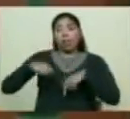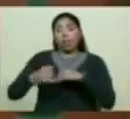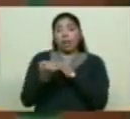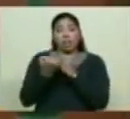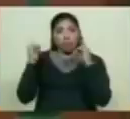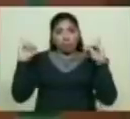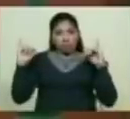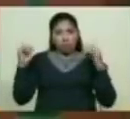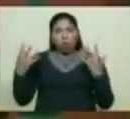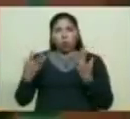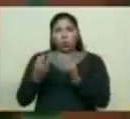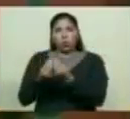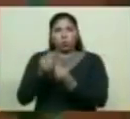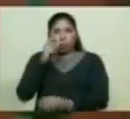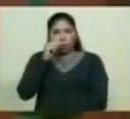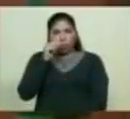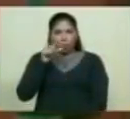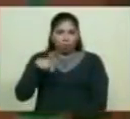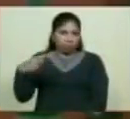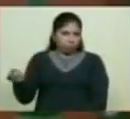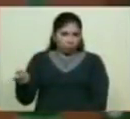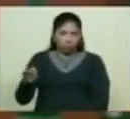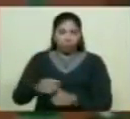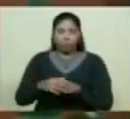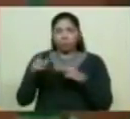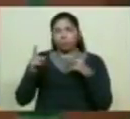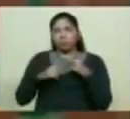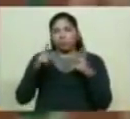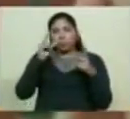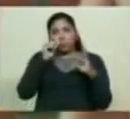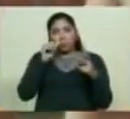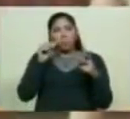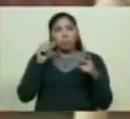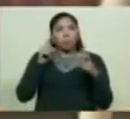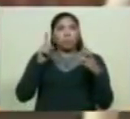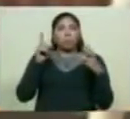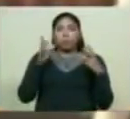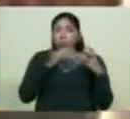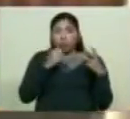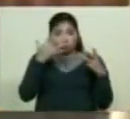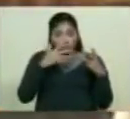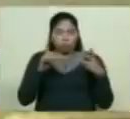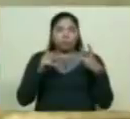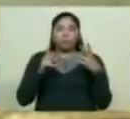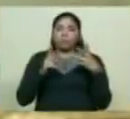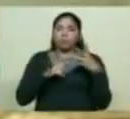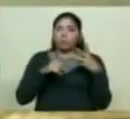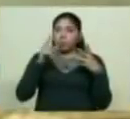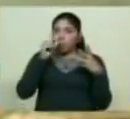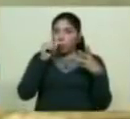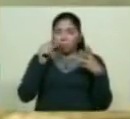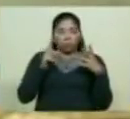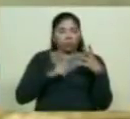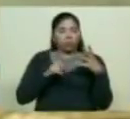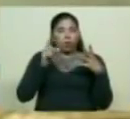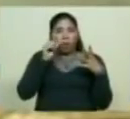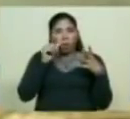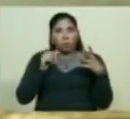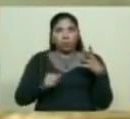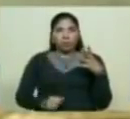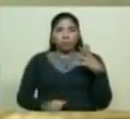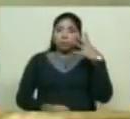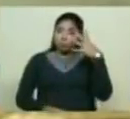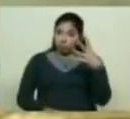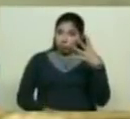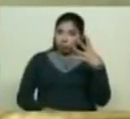juan germán roscio diego bautista urbaneja y francisco antonio zea hombre de